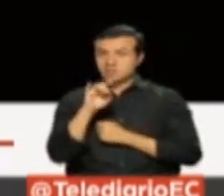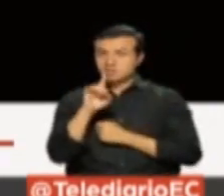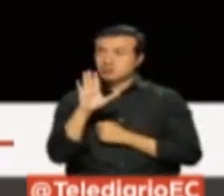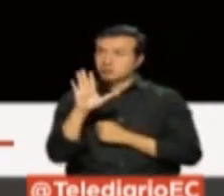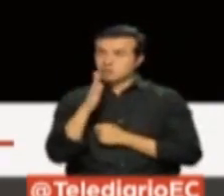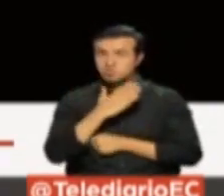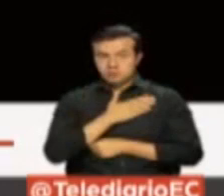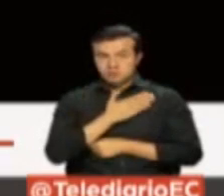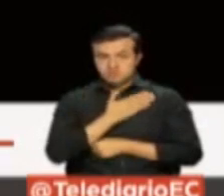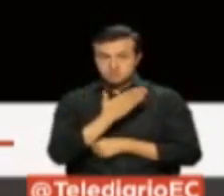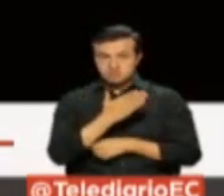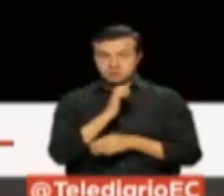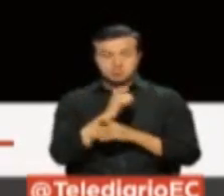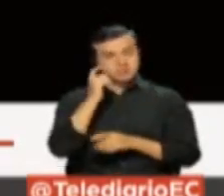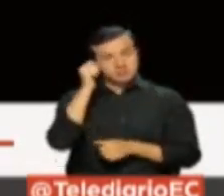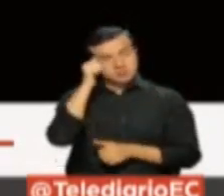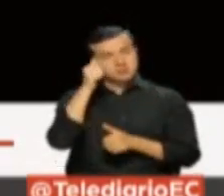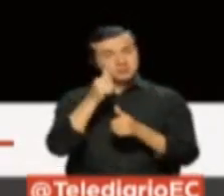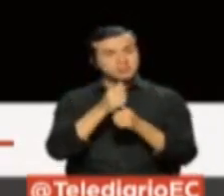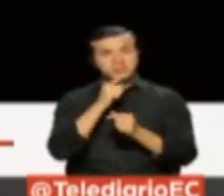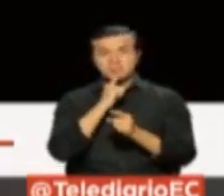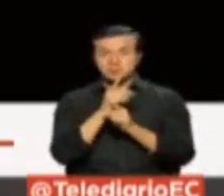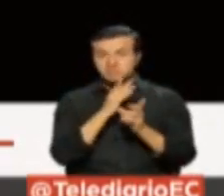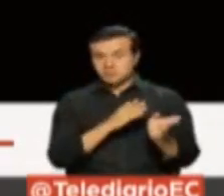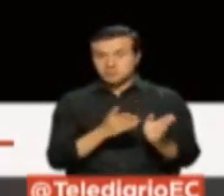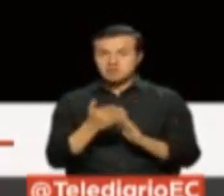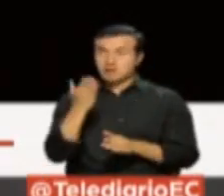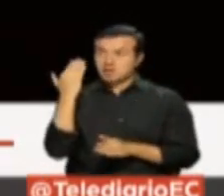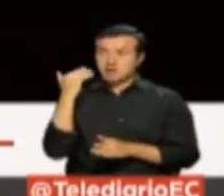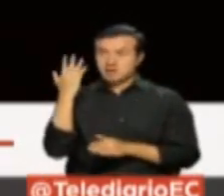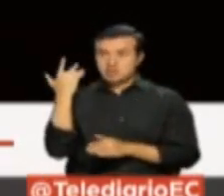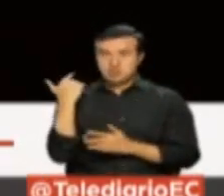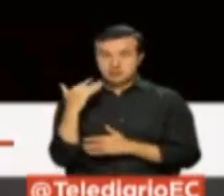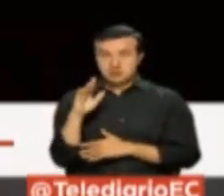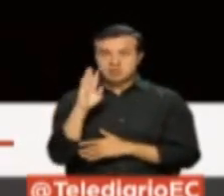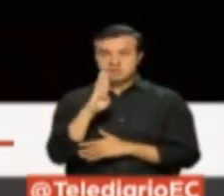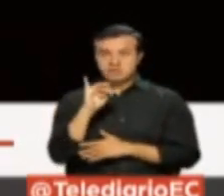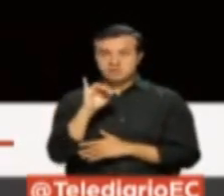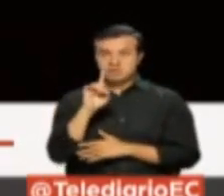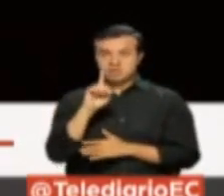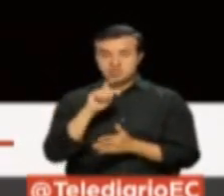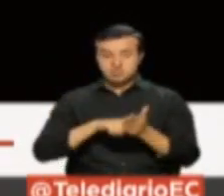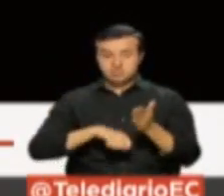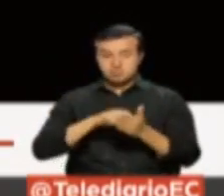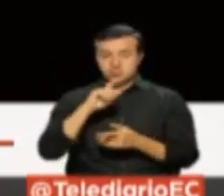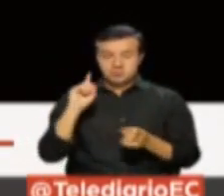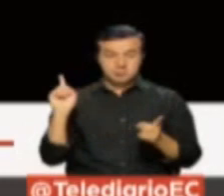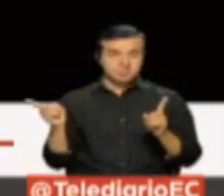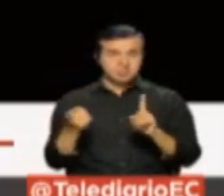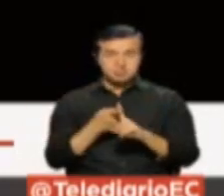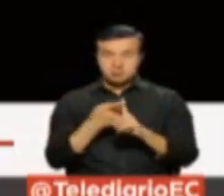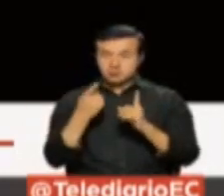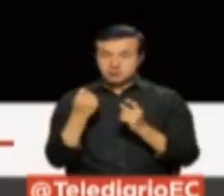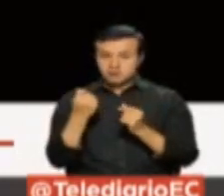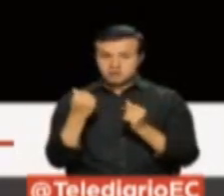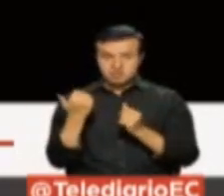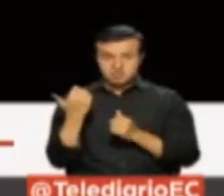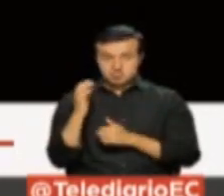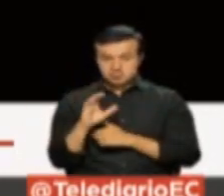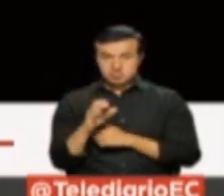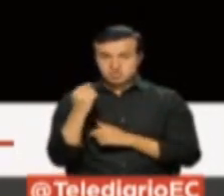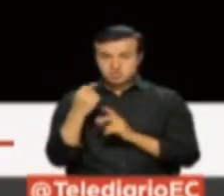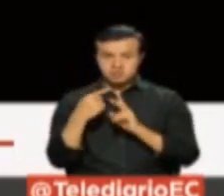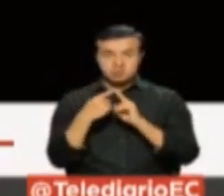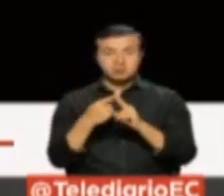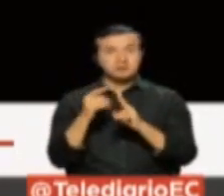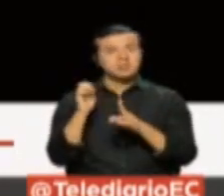confían en el Ecuador. No olvidemos que hace pocos meses también el BID aprobó la primera emisión y el primer